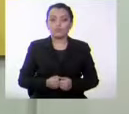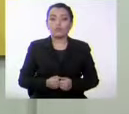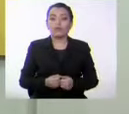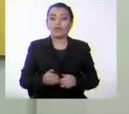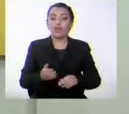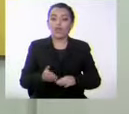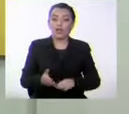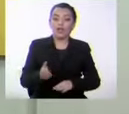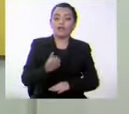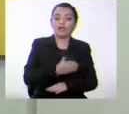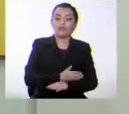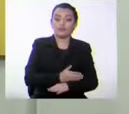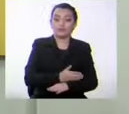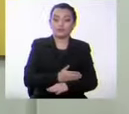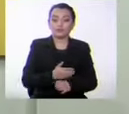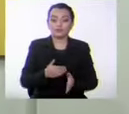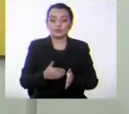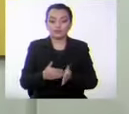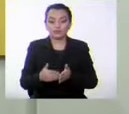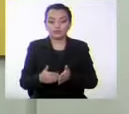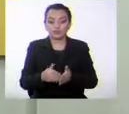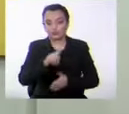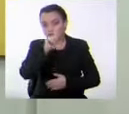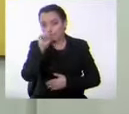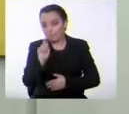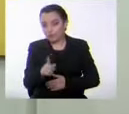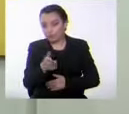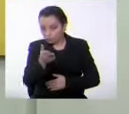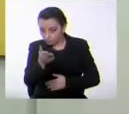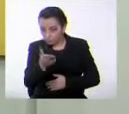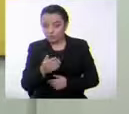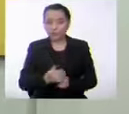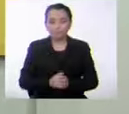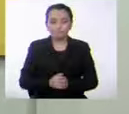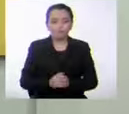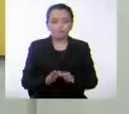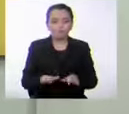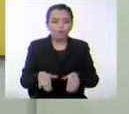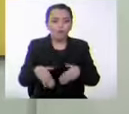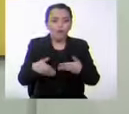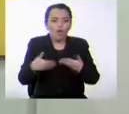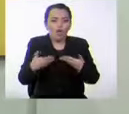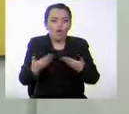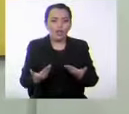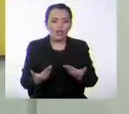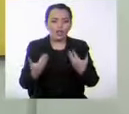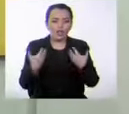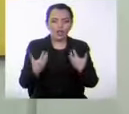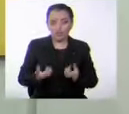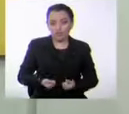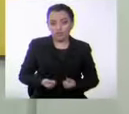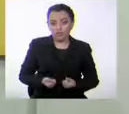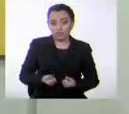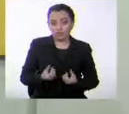pregunta a los jóvenes y vamos a ver qué ellos dijeron. ¿Por qué un gobierno para la sociedad? Veamos.